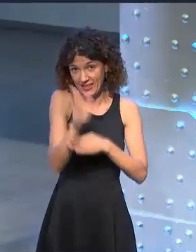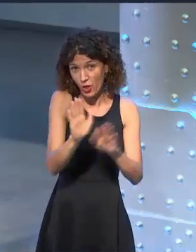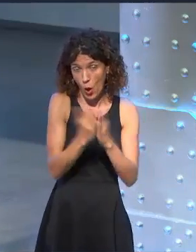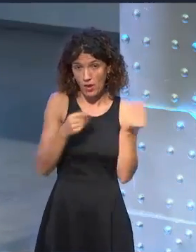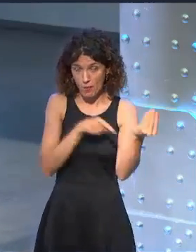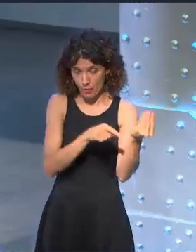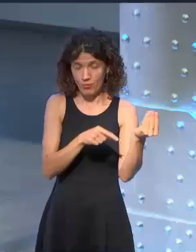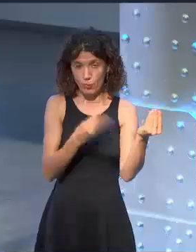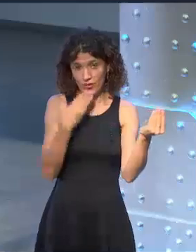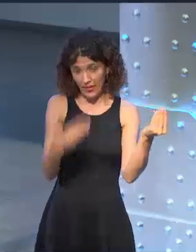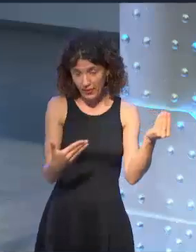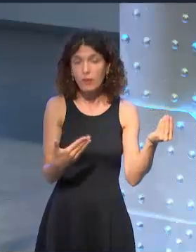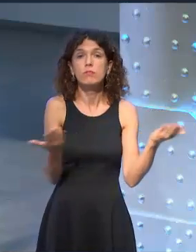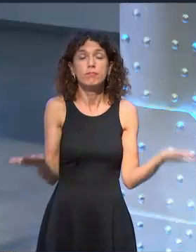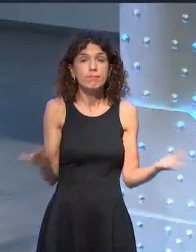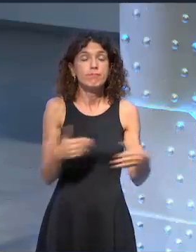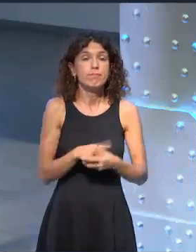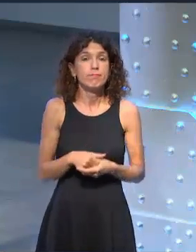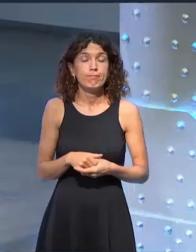de este libro.